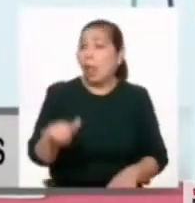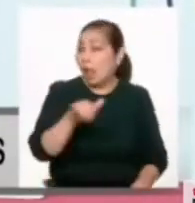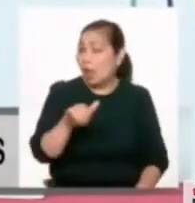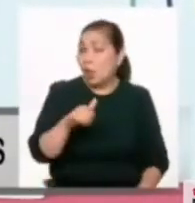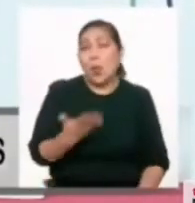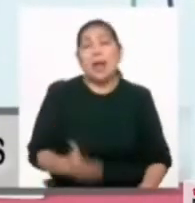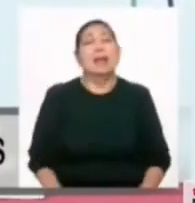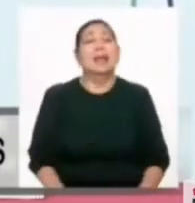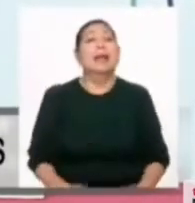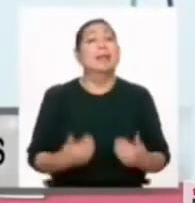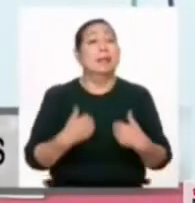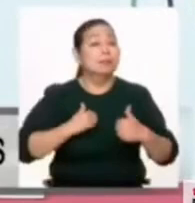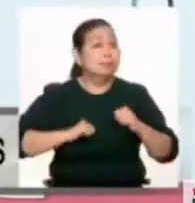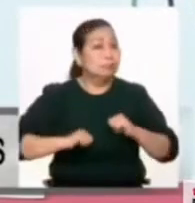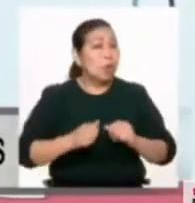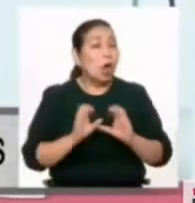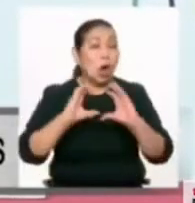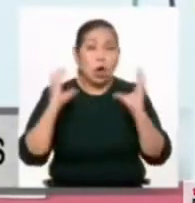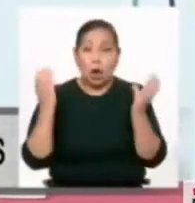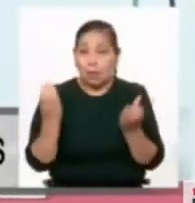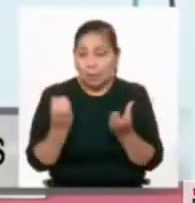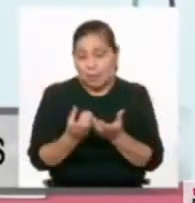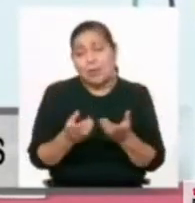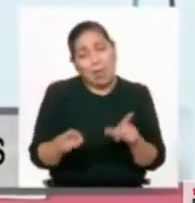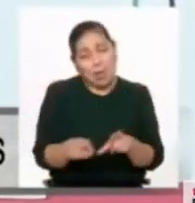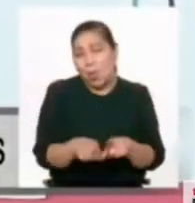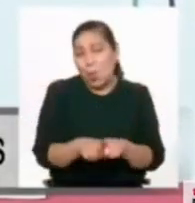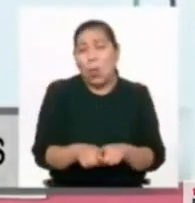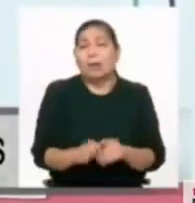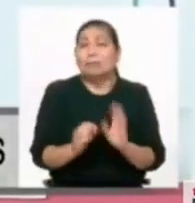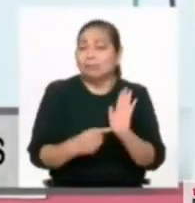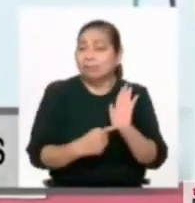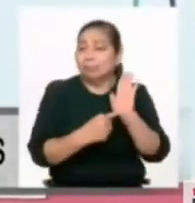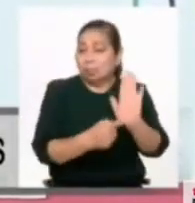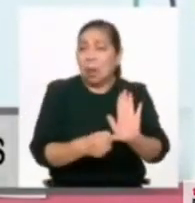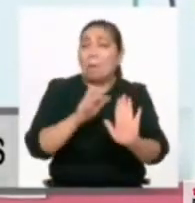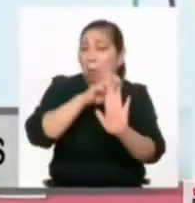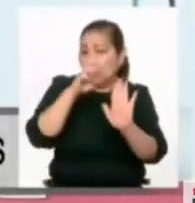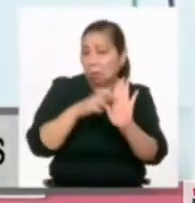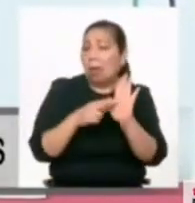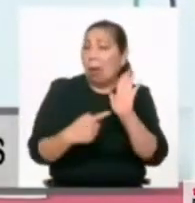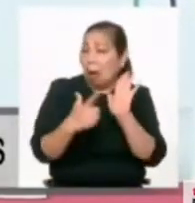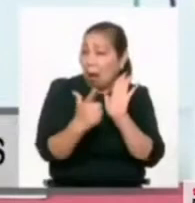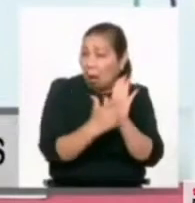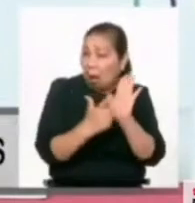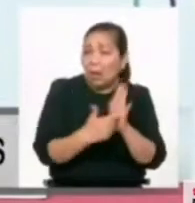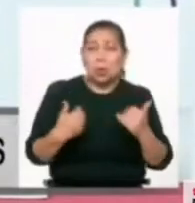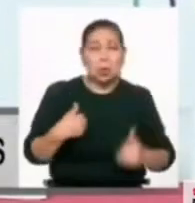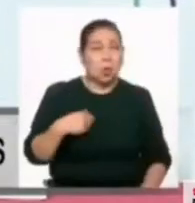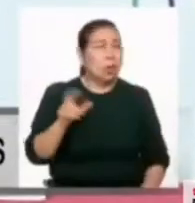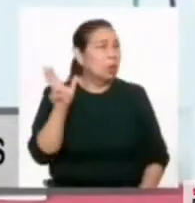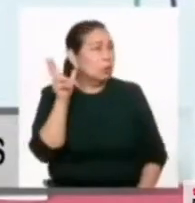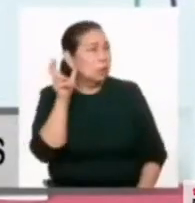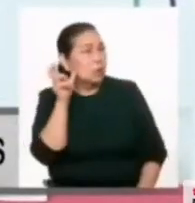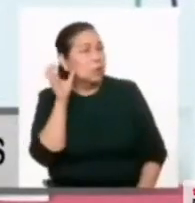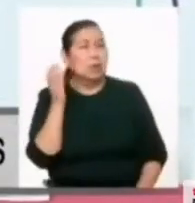Igualmente, no debe actuar aquí el Congreso de la República. Se le ha presentado proyectos de leyes. Esta mañana yo he escuchado